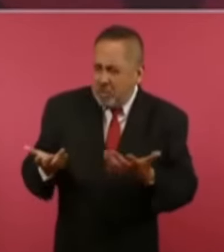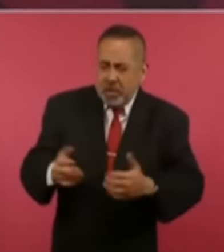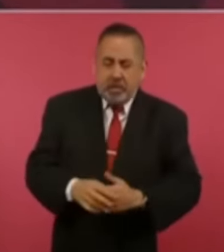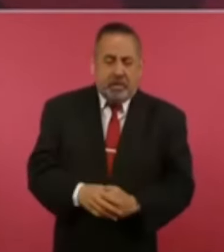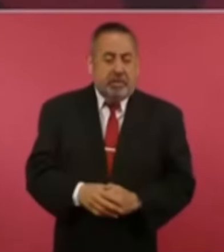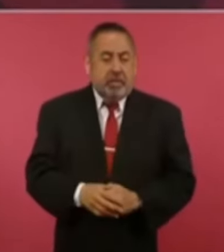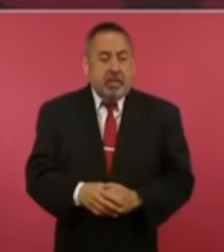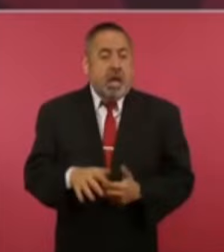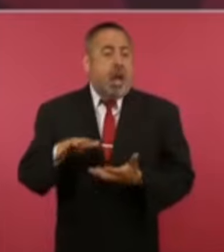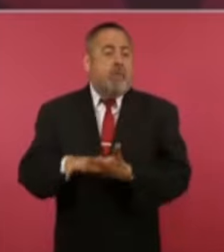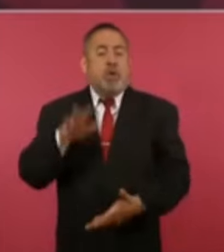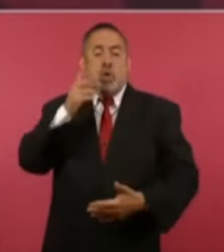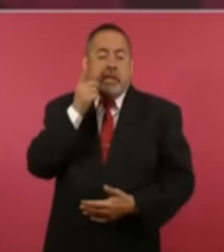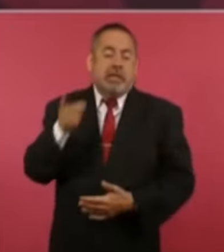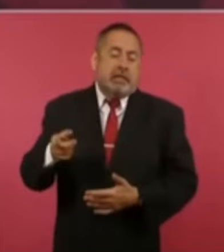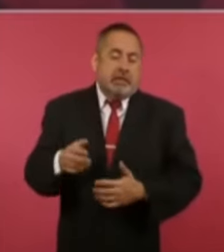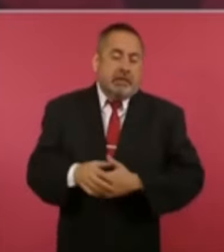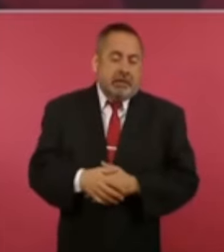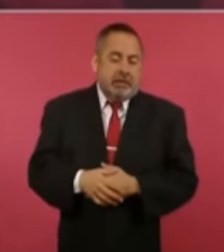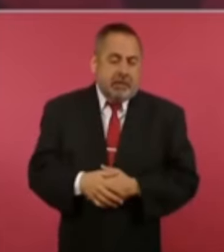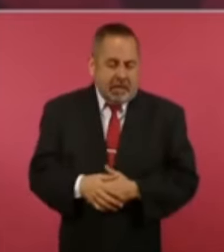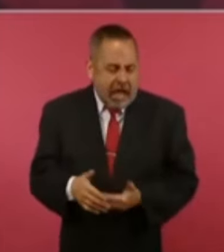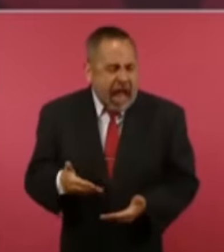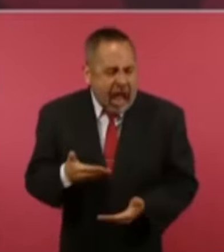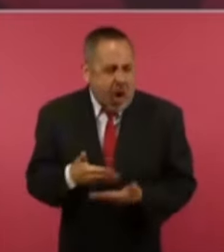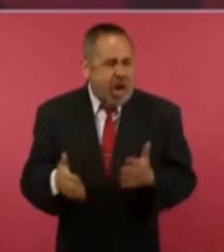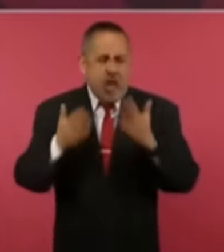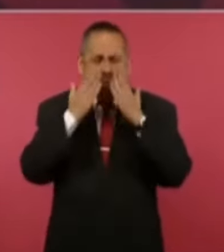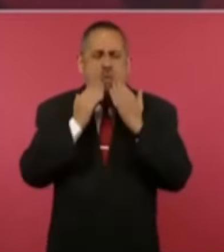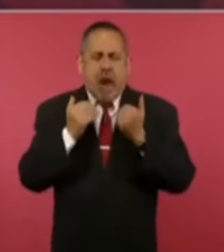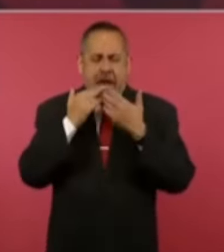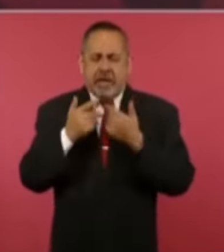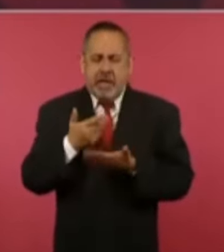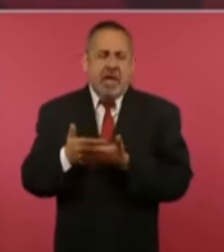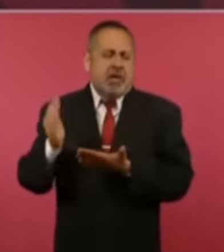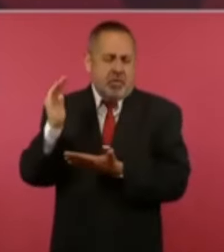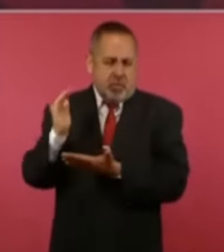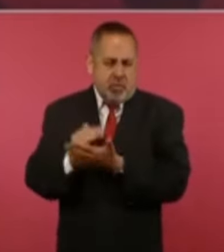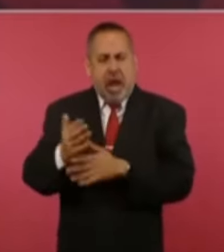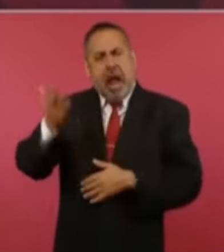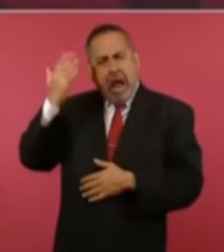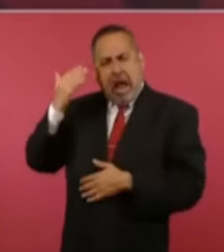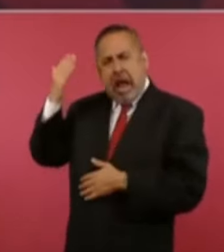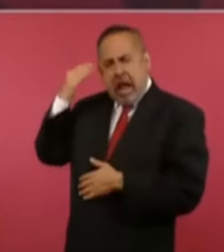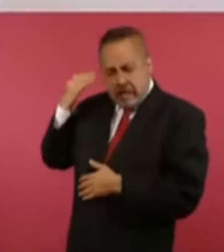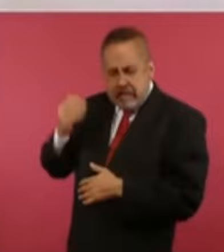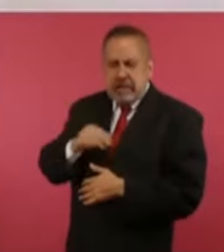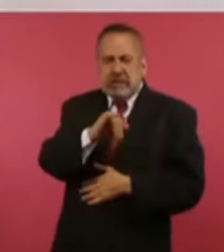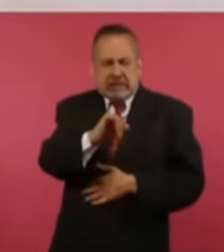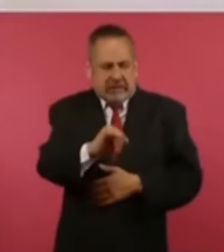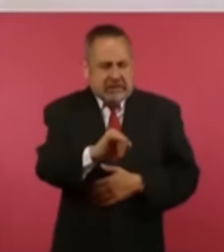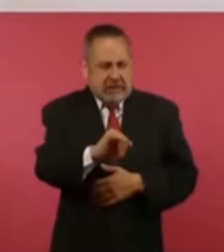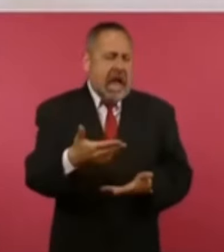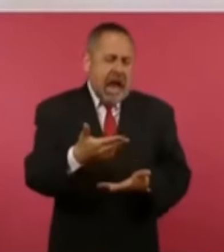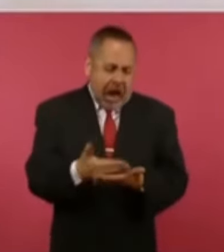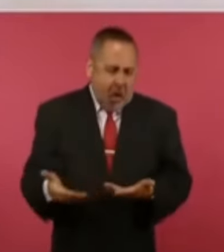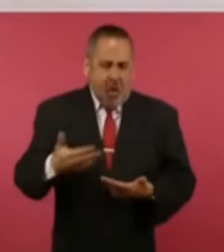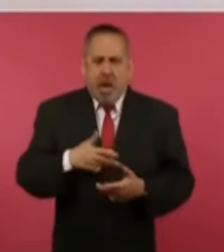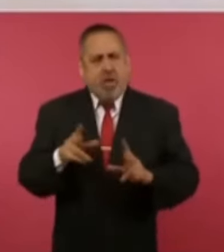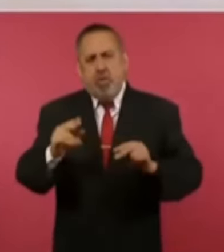la mayoría les va a decir, ahora ya no. Pero antes, la